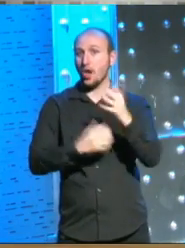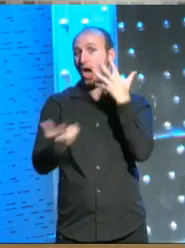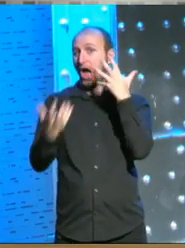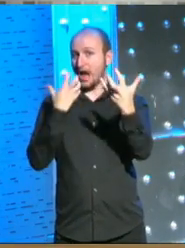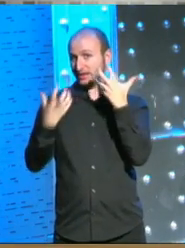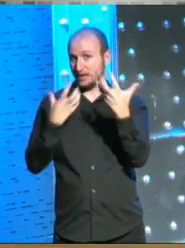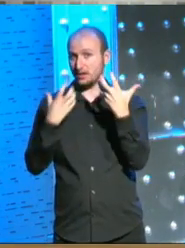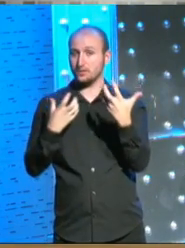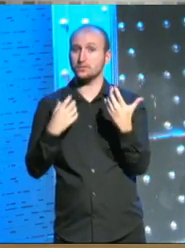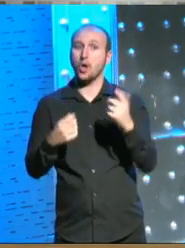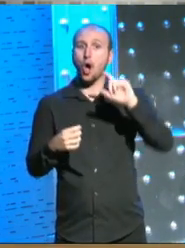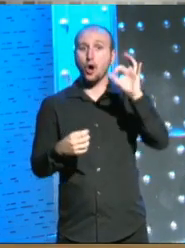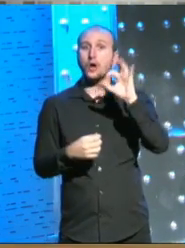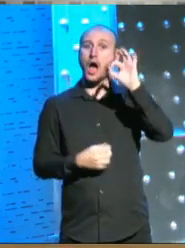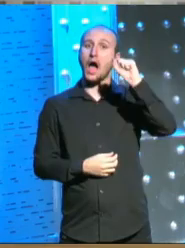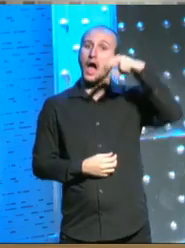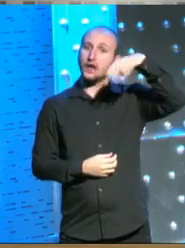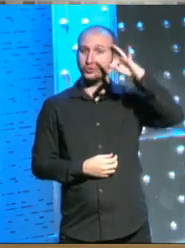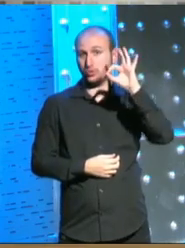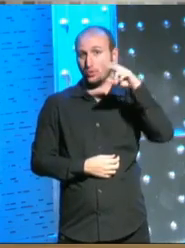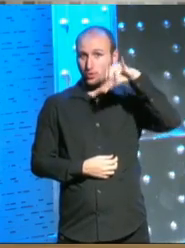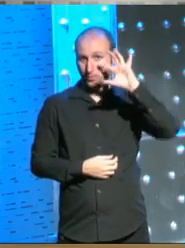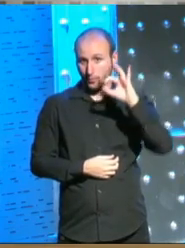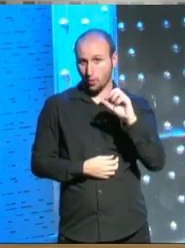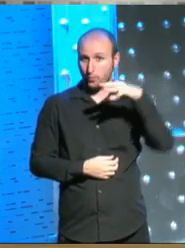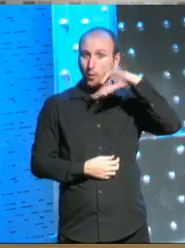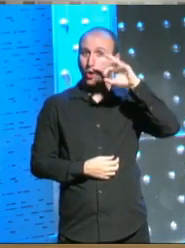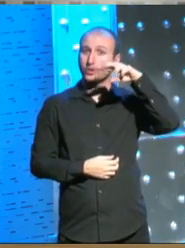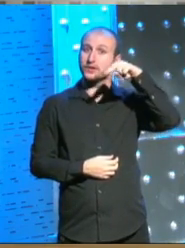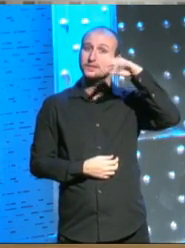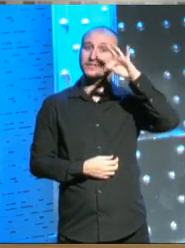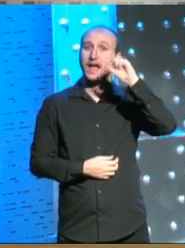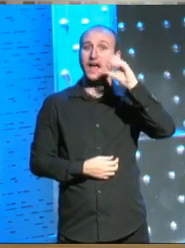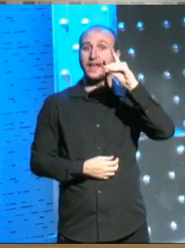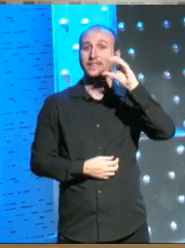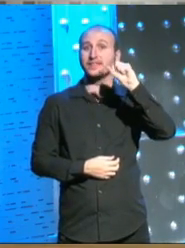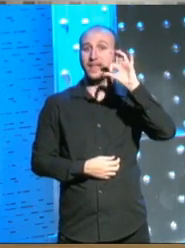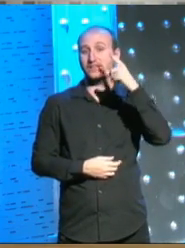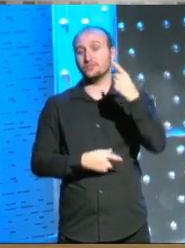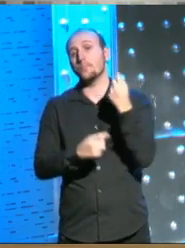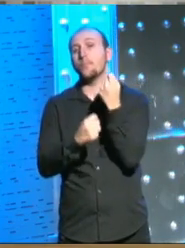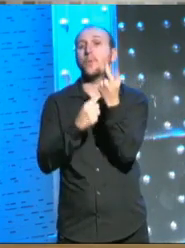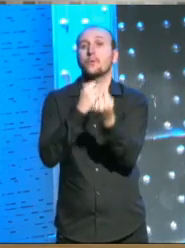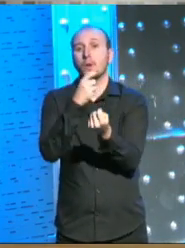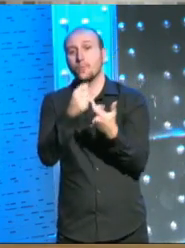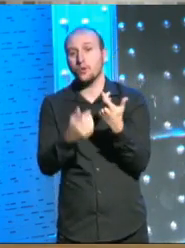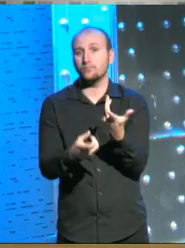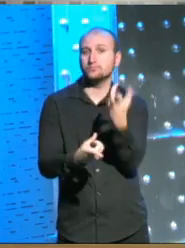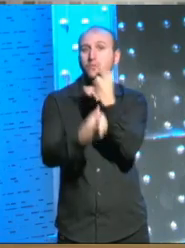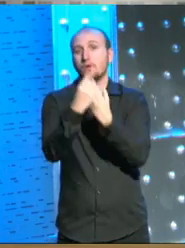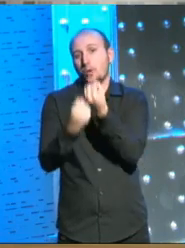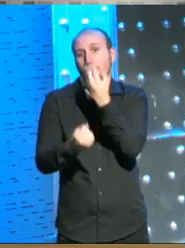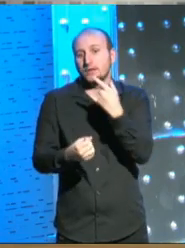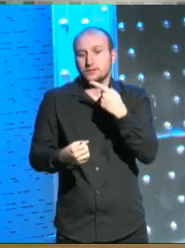June Paik, Antoni Muntadas, el videoarte, que es una cosa que está por ahí, que nadie sabe definir demasiado bien, yo